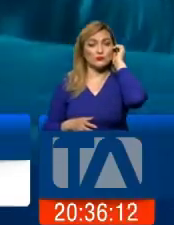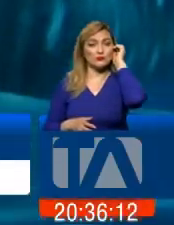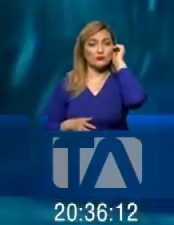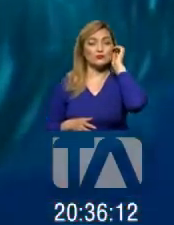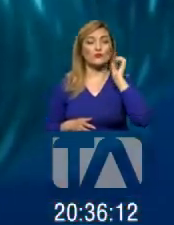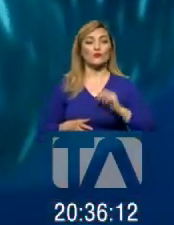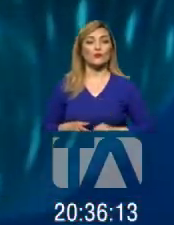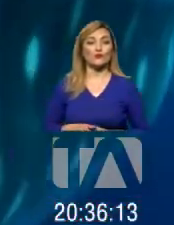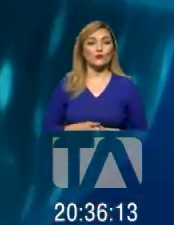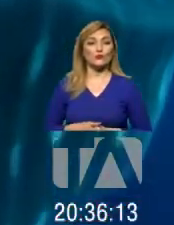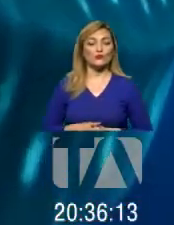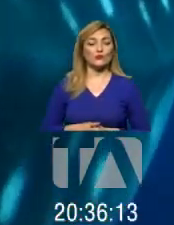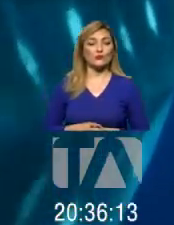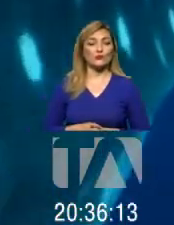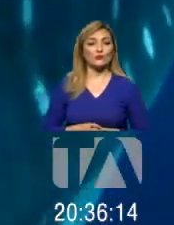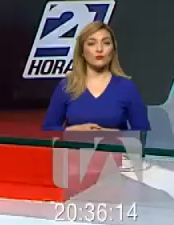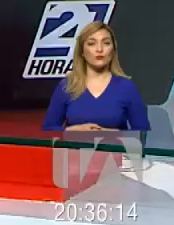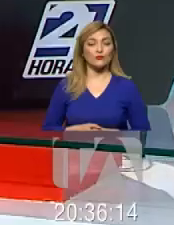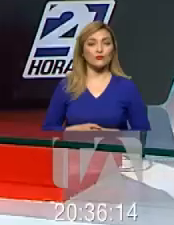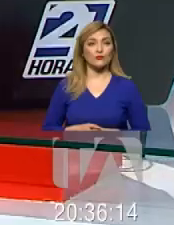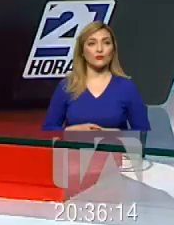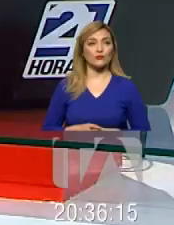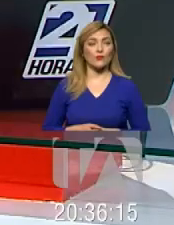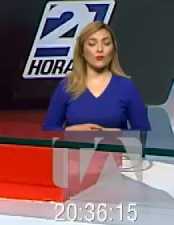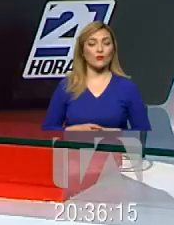Lama, 24 horas.